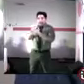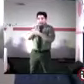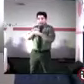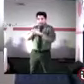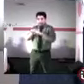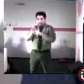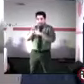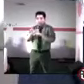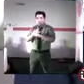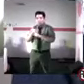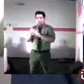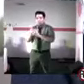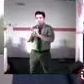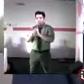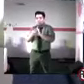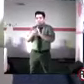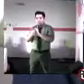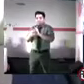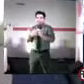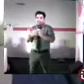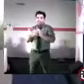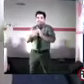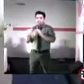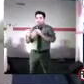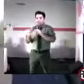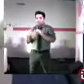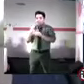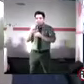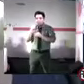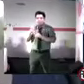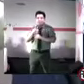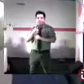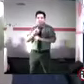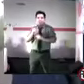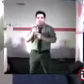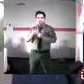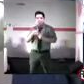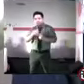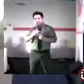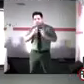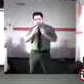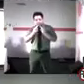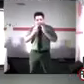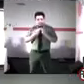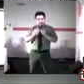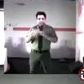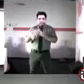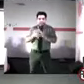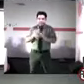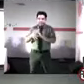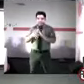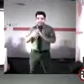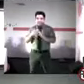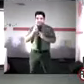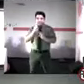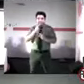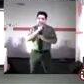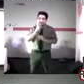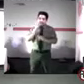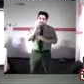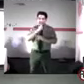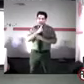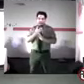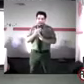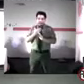por la unión y la complicidad que hay entre el poder político y el crimen organizado. Sin embargo, ahorita en este último